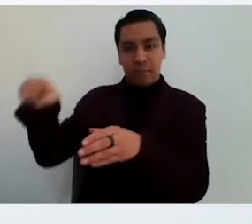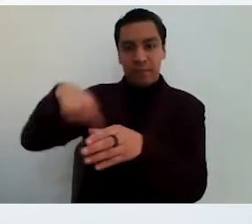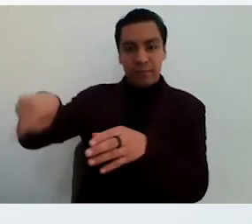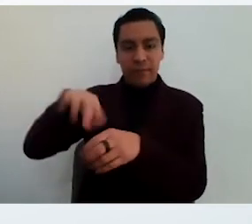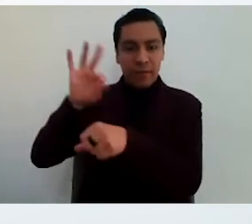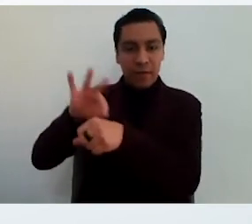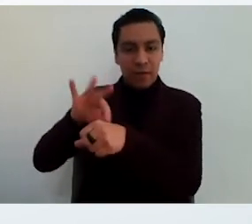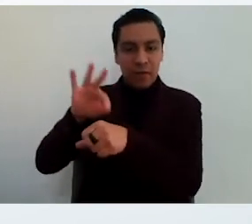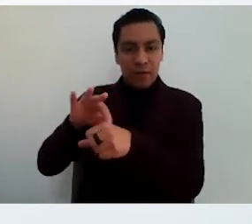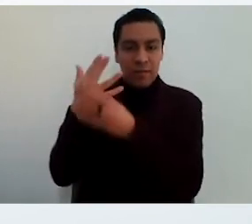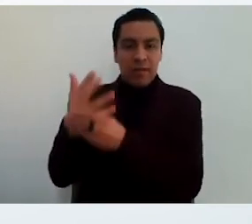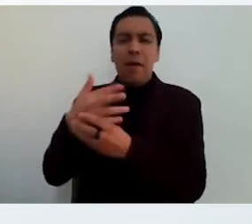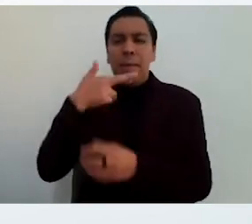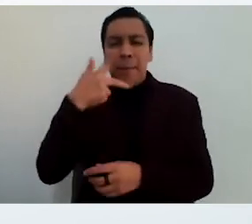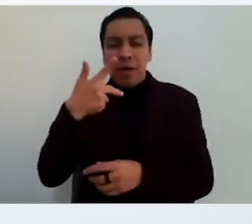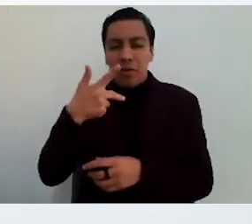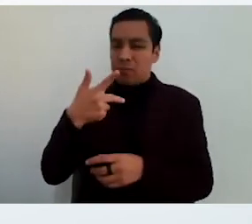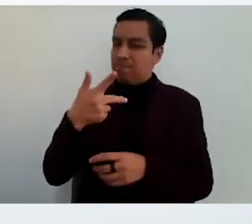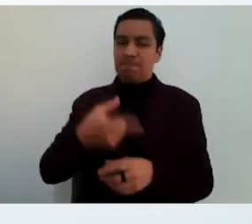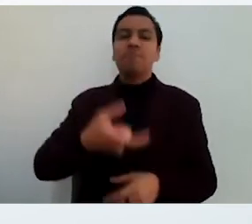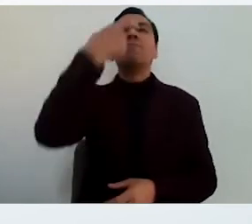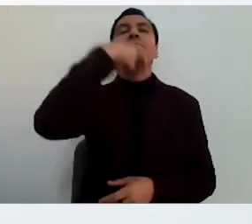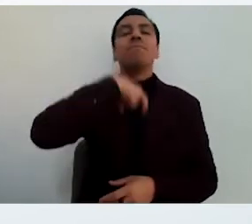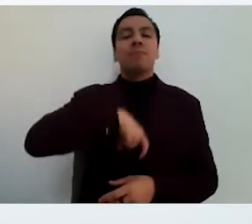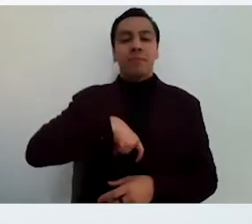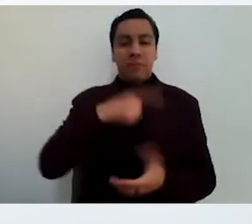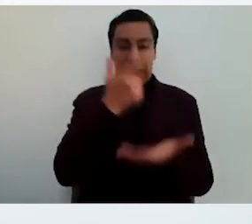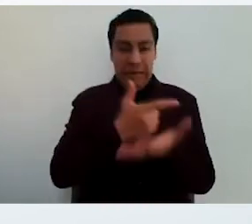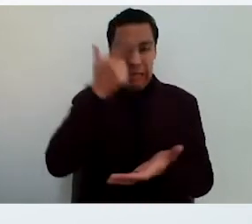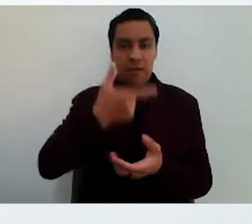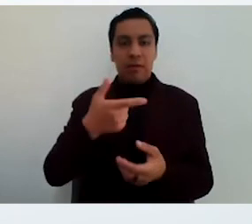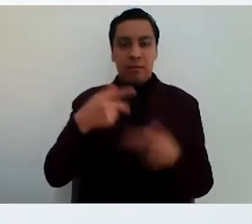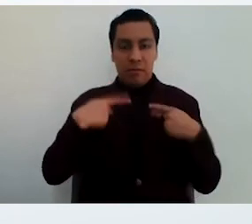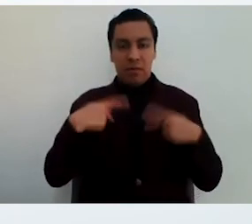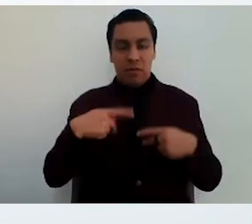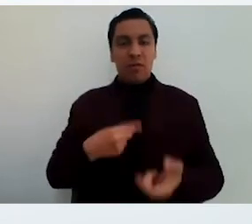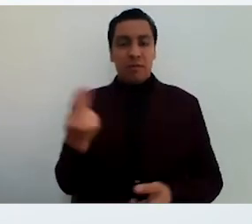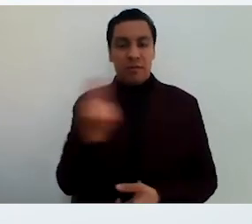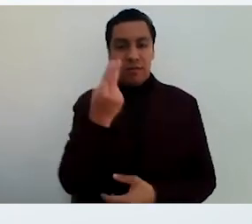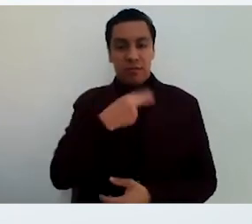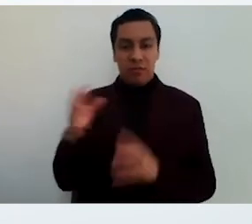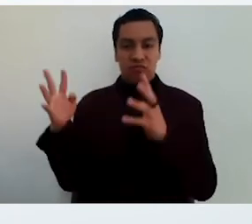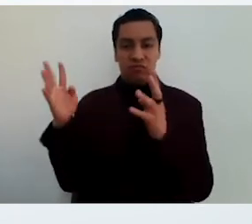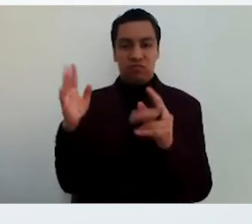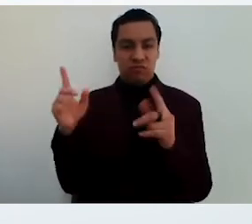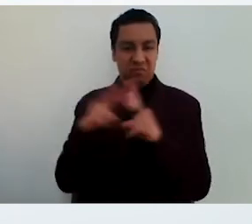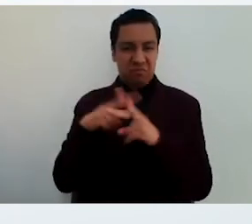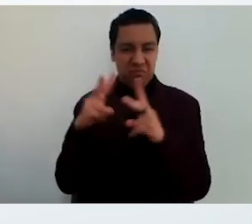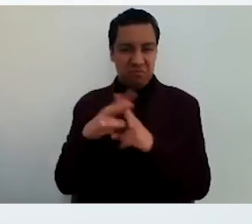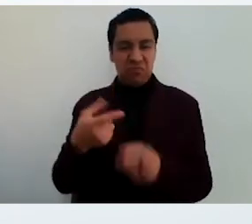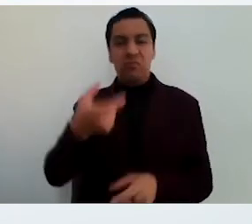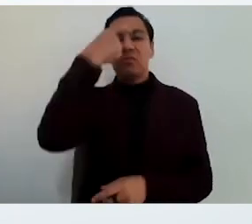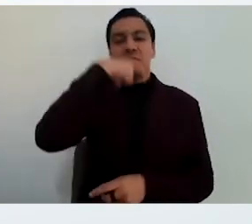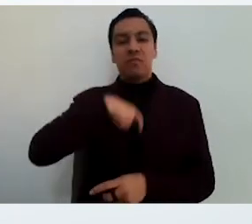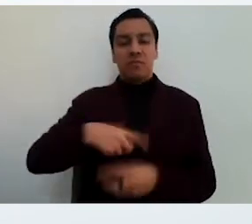todo para responder con hospitales preparados, con hospitales dotados de recursos supuestamente